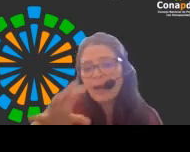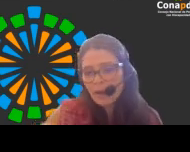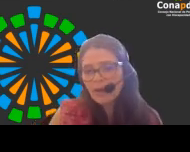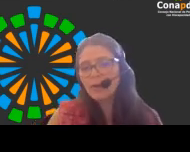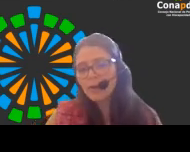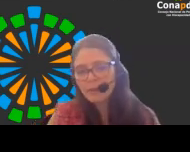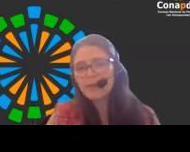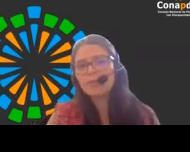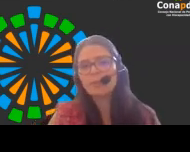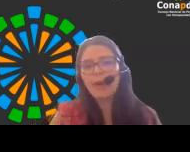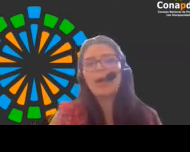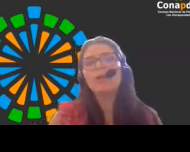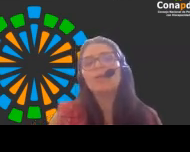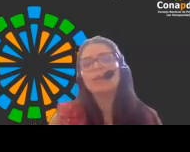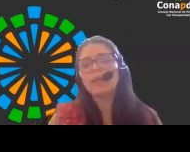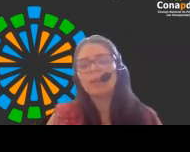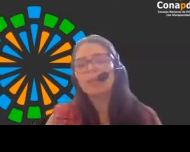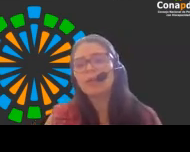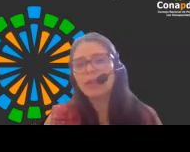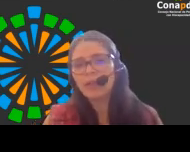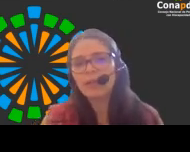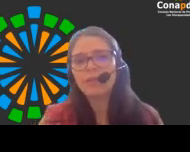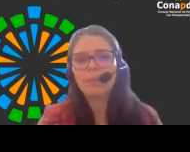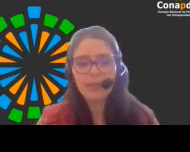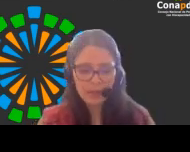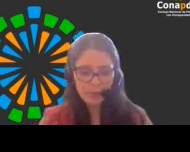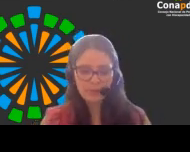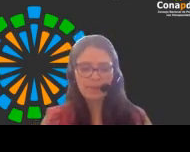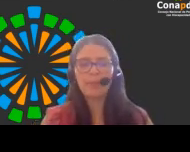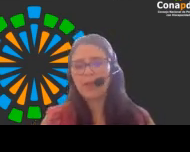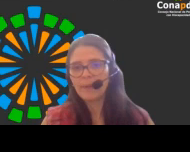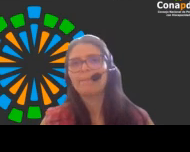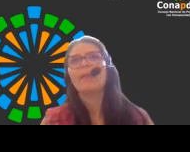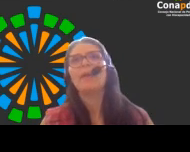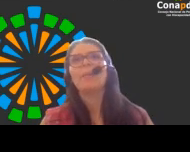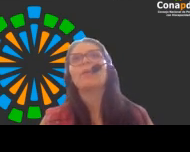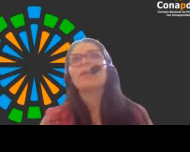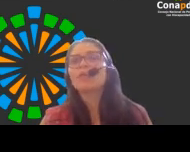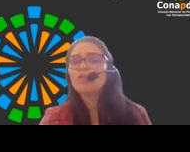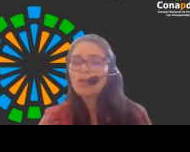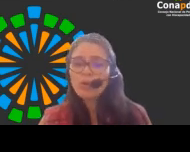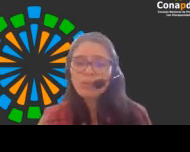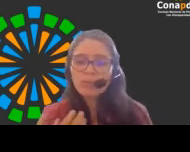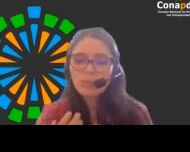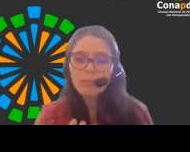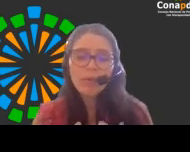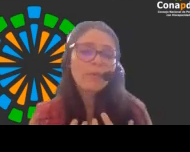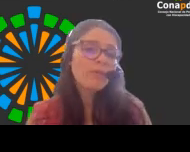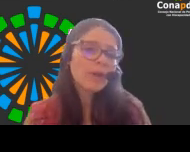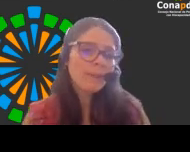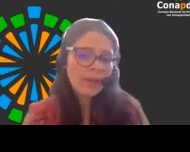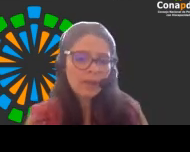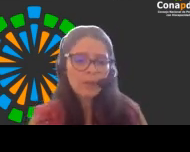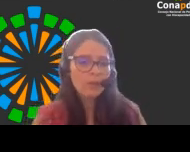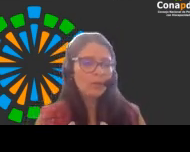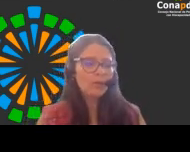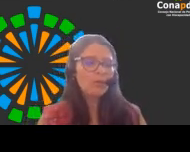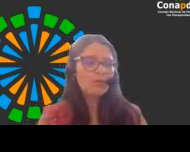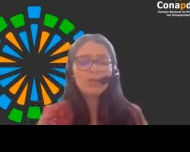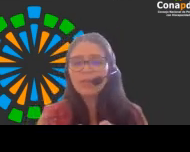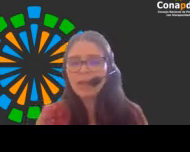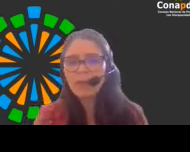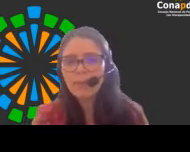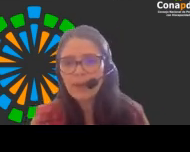acá en el hay un equipo interdisciplinario Por qué Porque no solo un enfoque médico